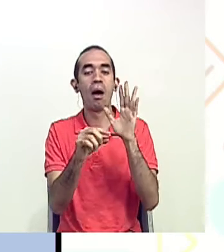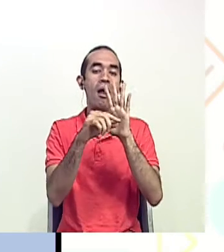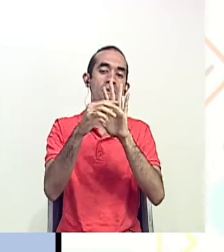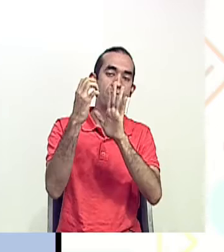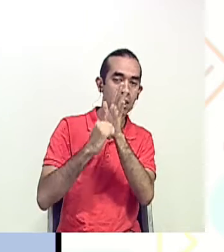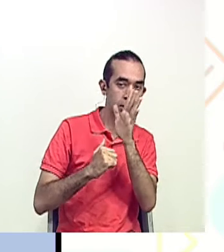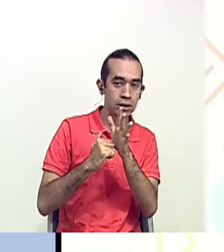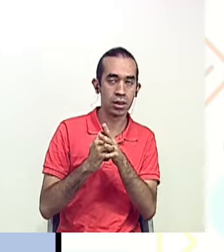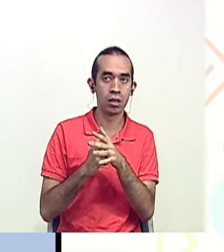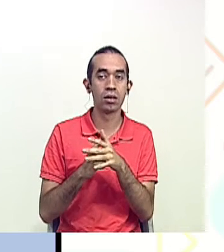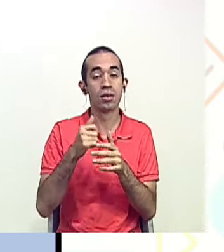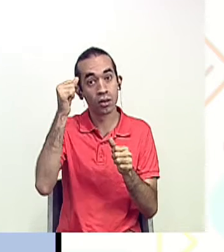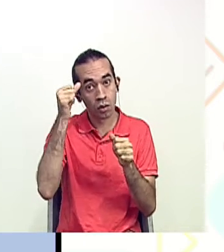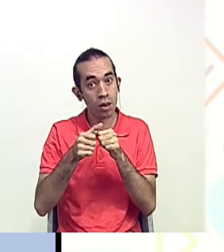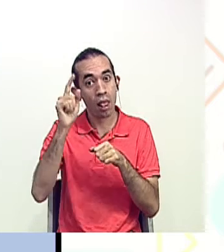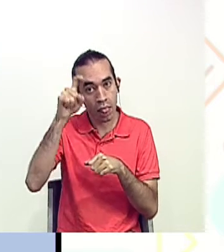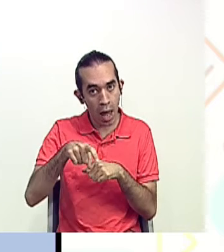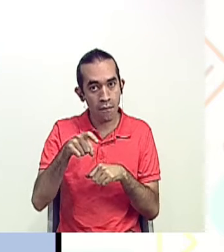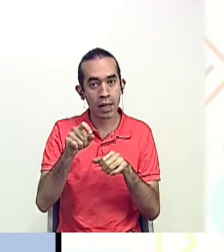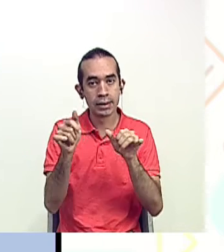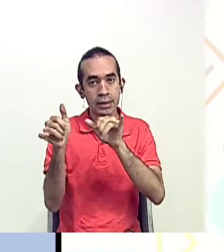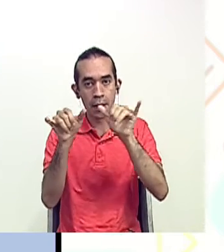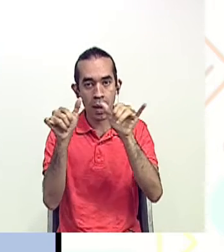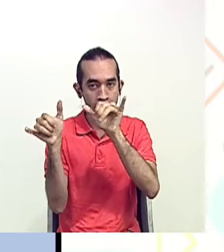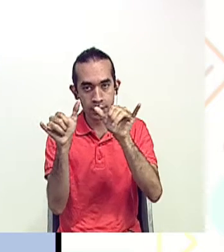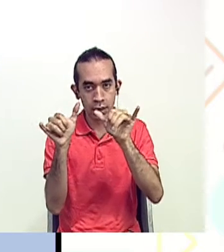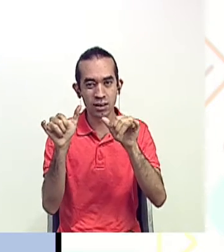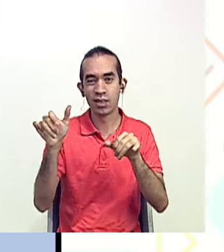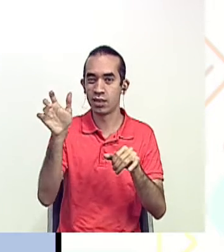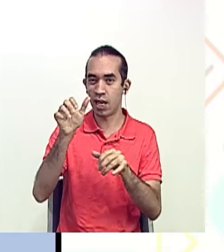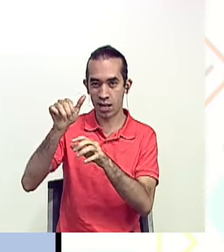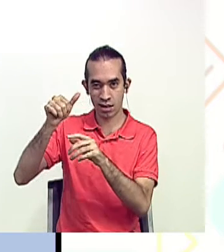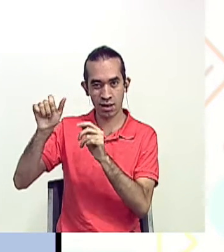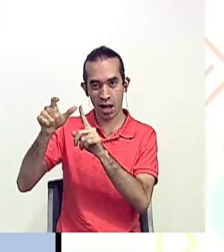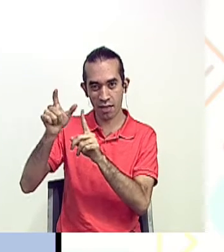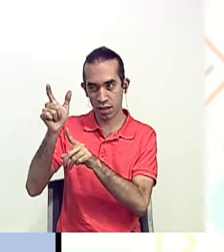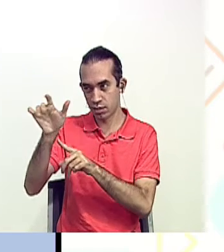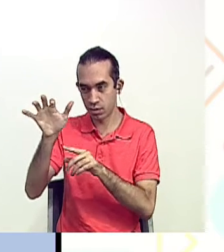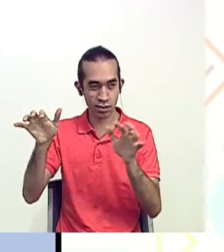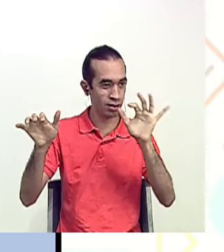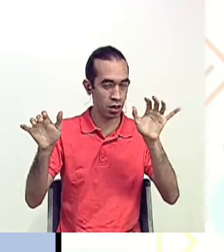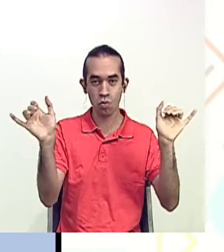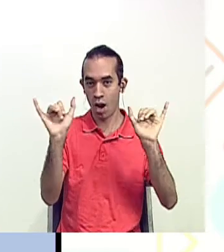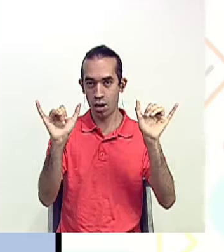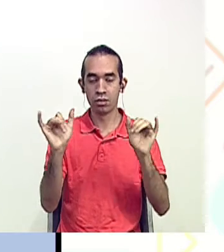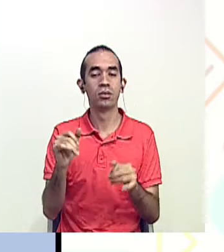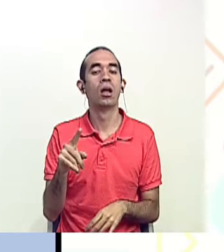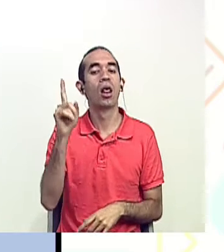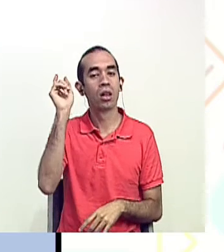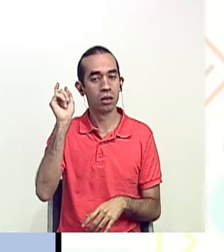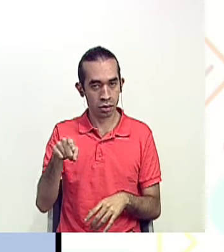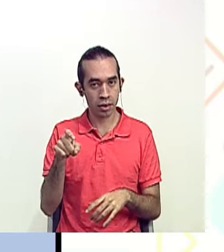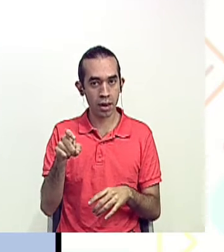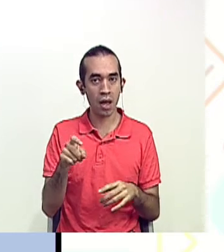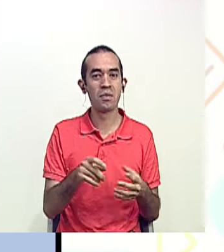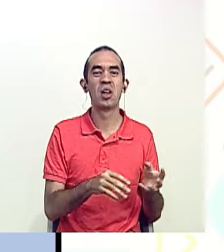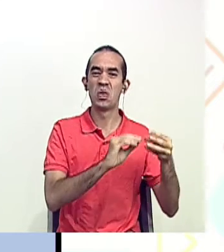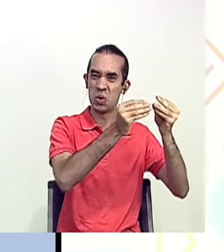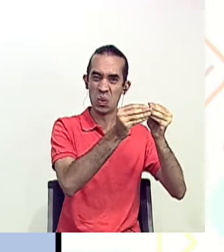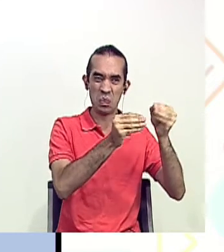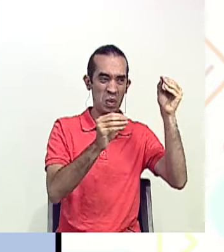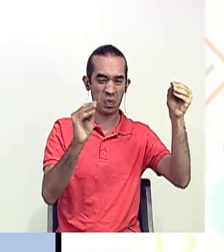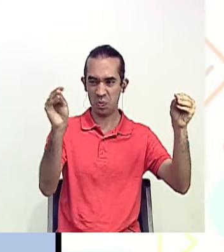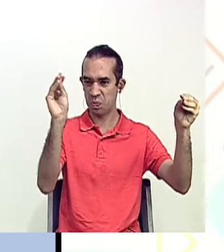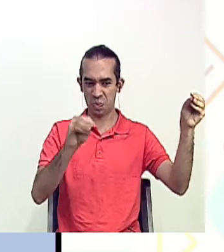ser semejantes. Entonces, sumamos o restamos los coeficientes y conservamos el factor